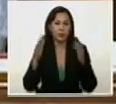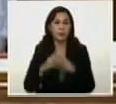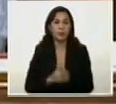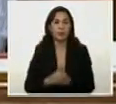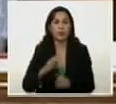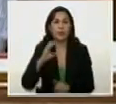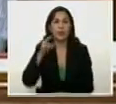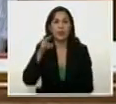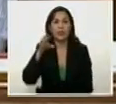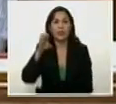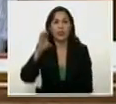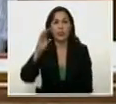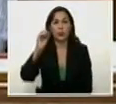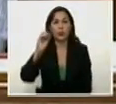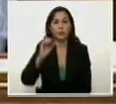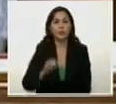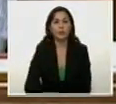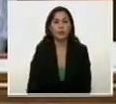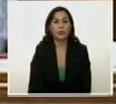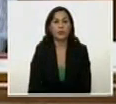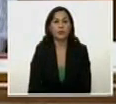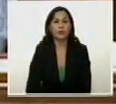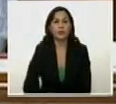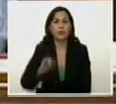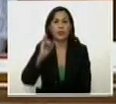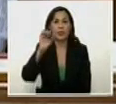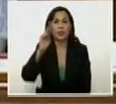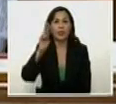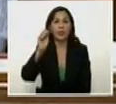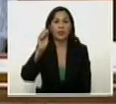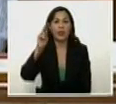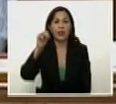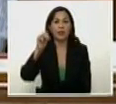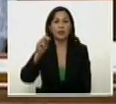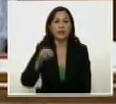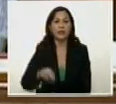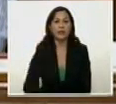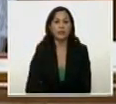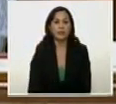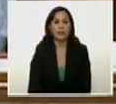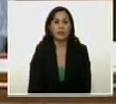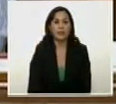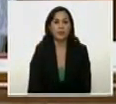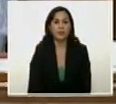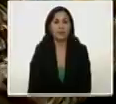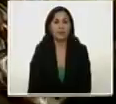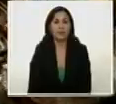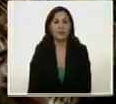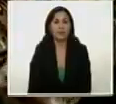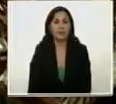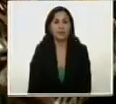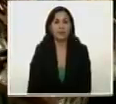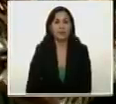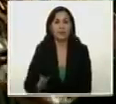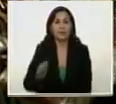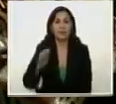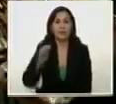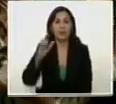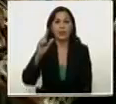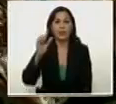Cheo Linares. Iván Padilla está con nosotros aquí también. Alfred